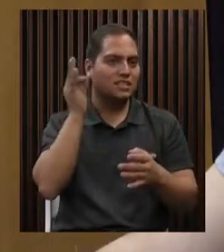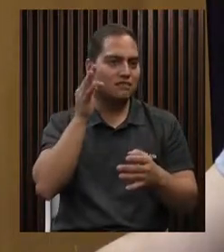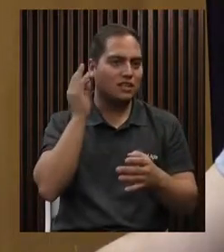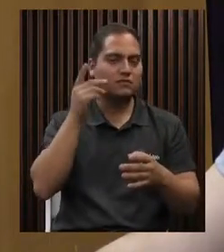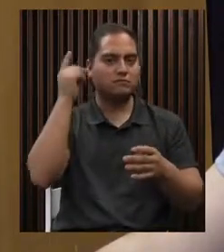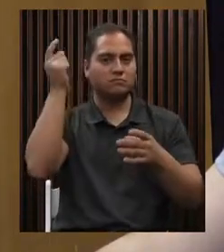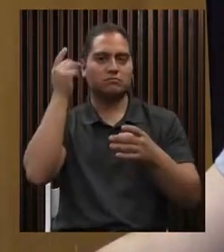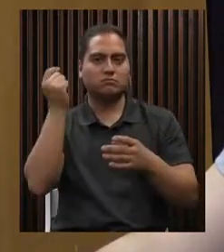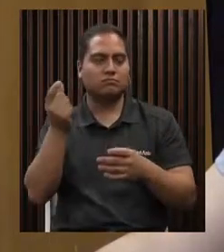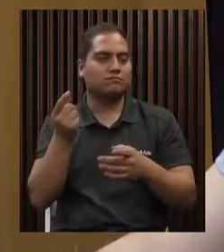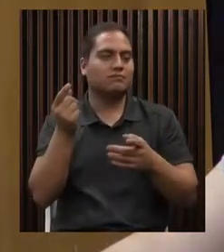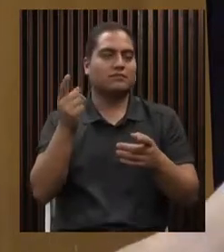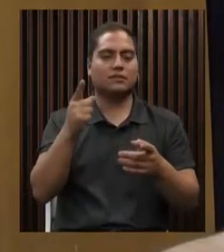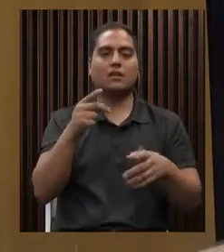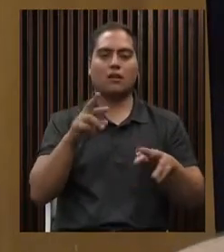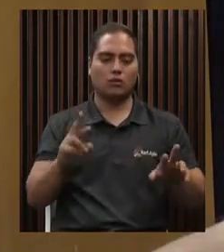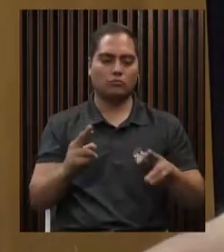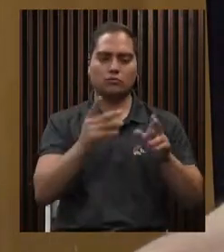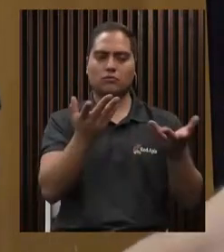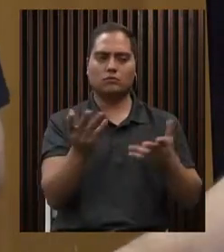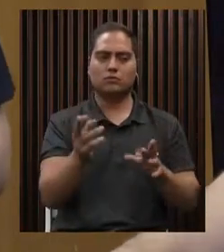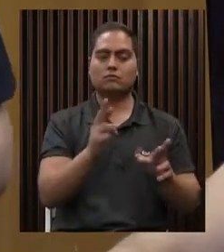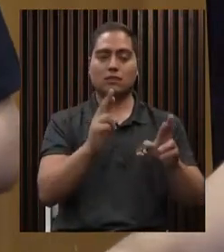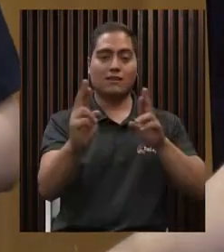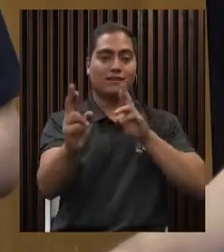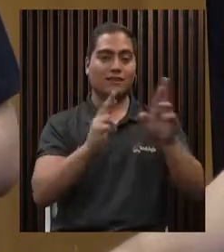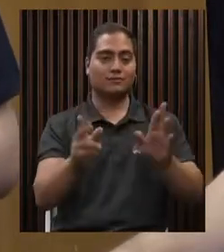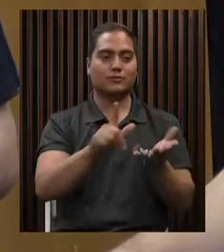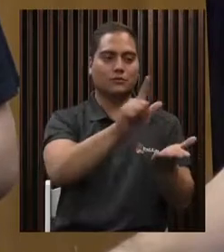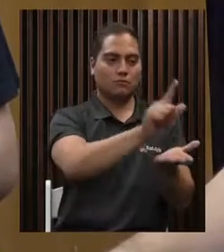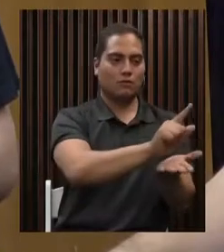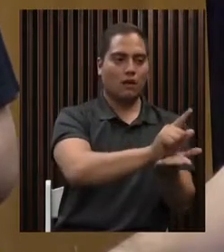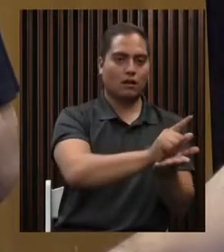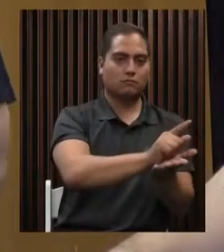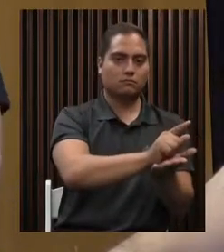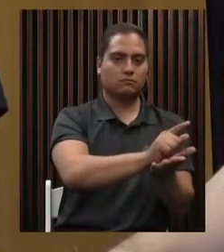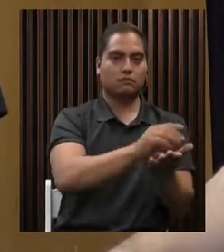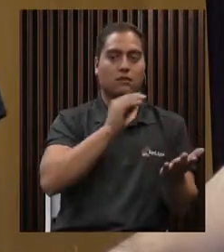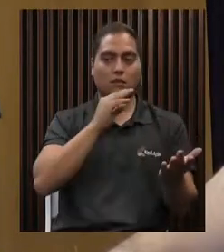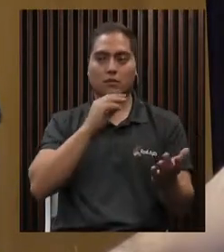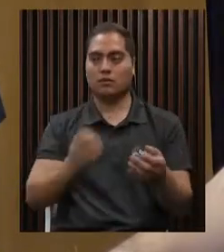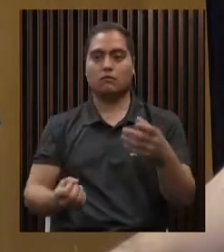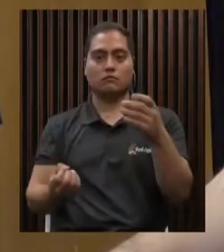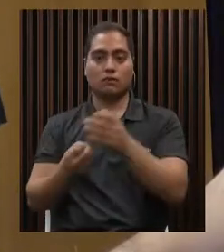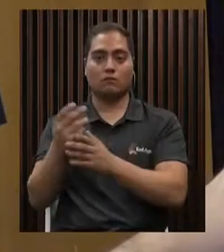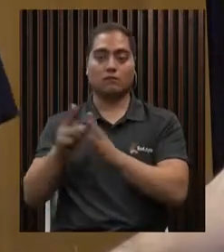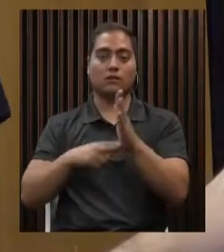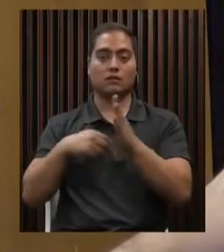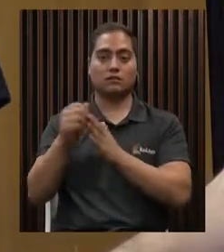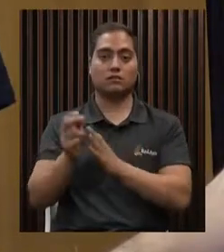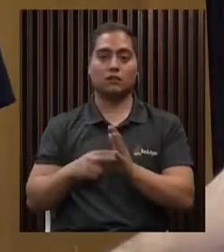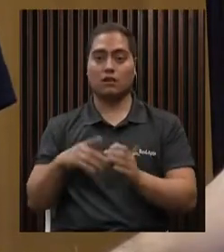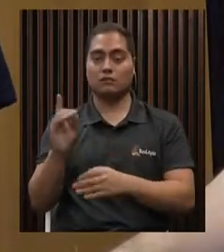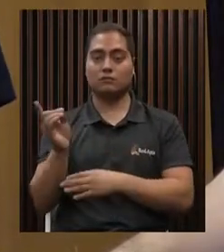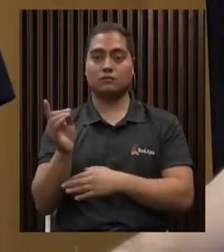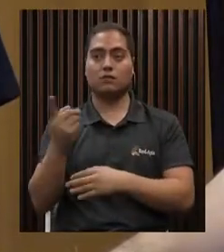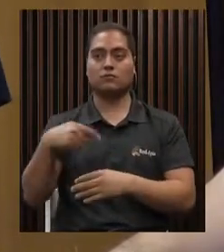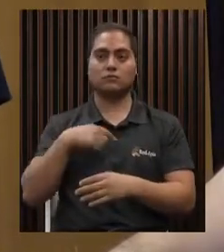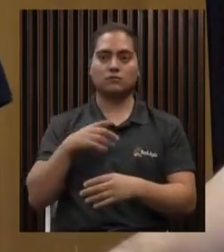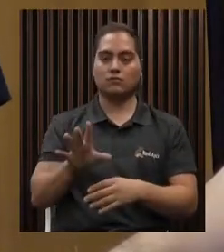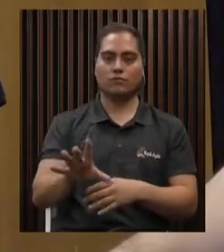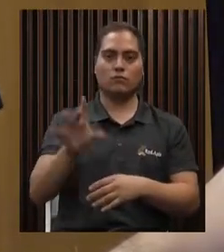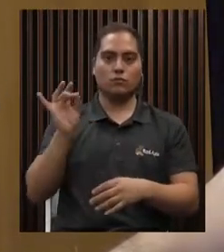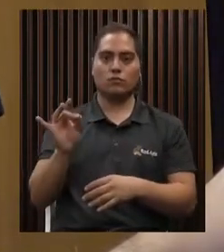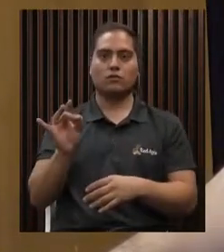idea es construir una relación entre el lugar y nuevos artistas con discapacidad. Una de las cosas que nosotros encontramos en Reino Unido es